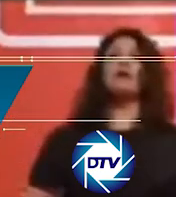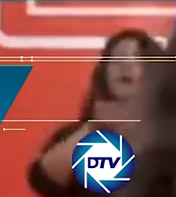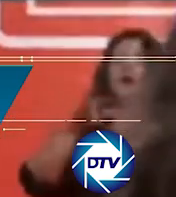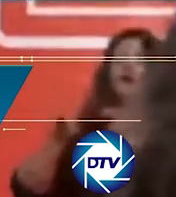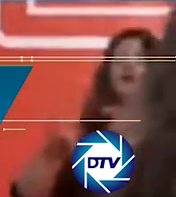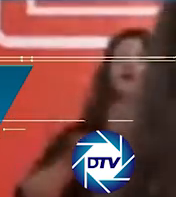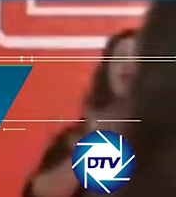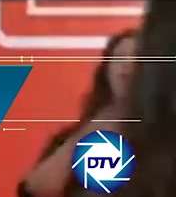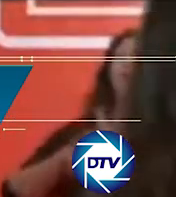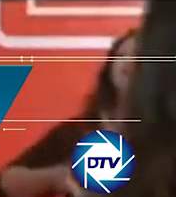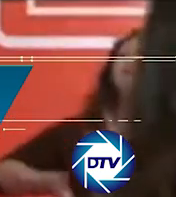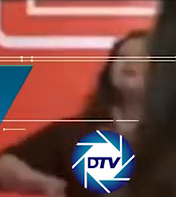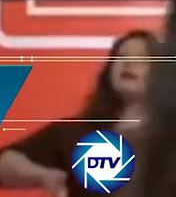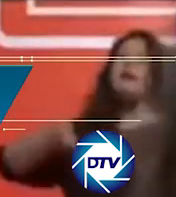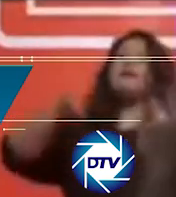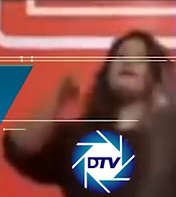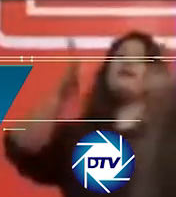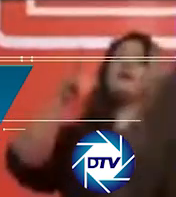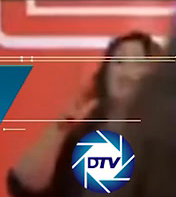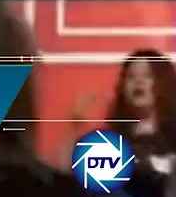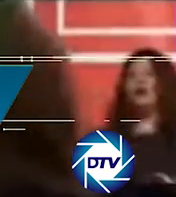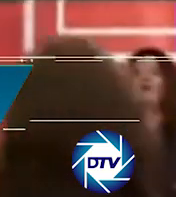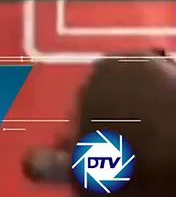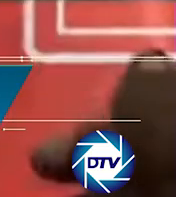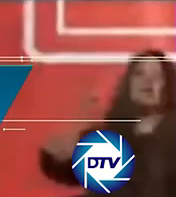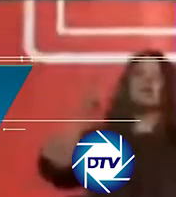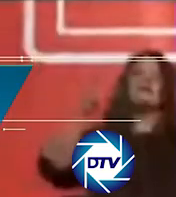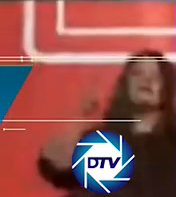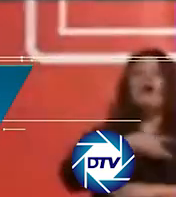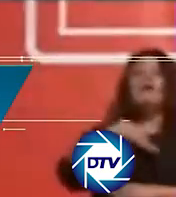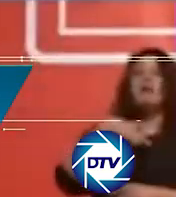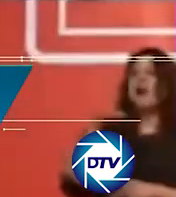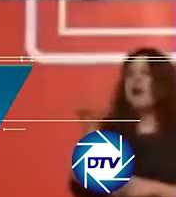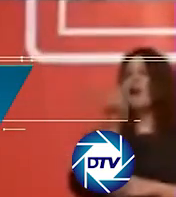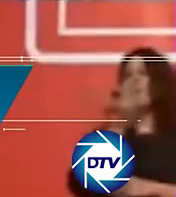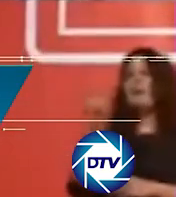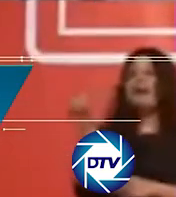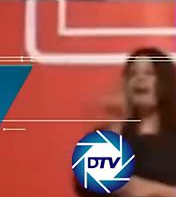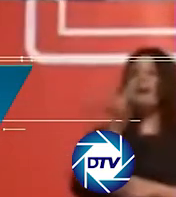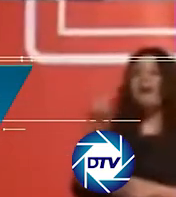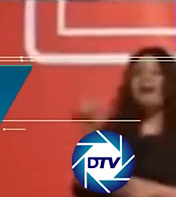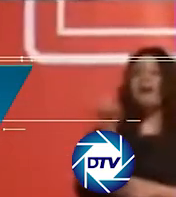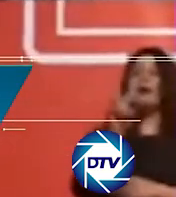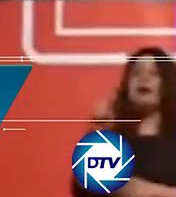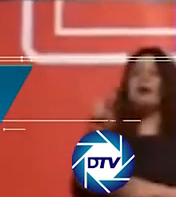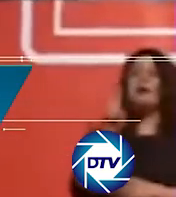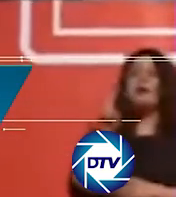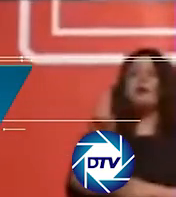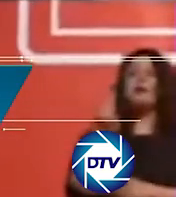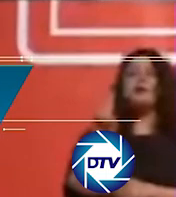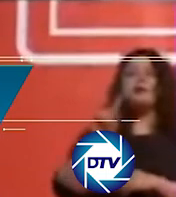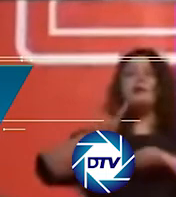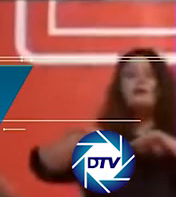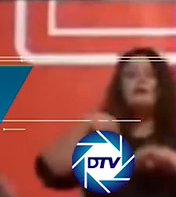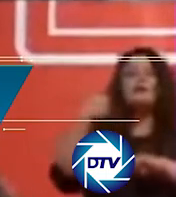esa actividad de no dejar pasar todas estas cosas que están en la memoria reciente de los españoles y particularmente